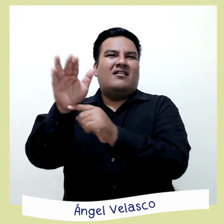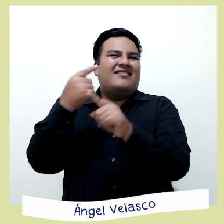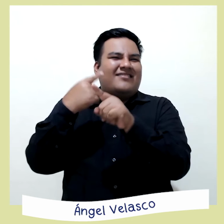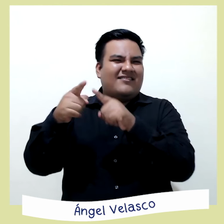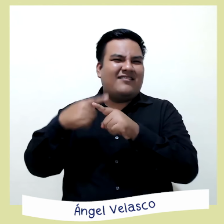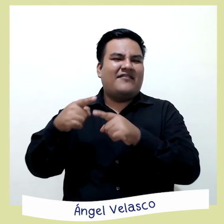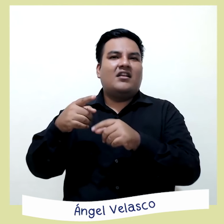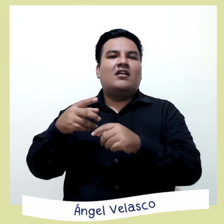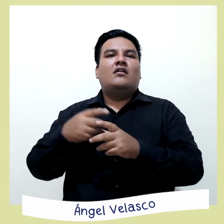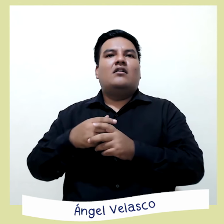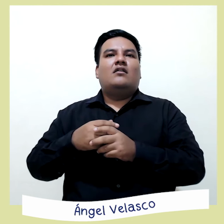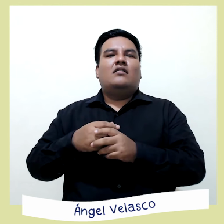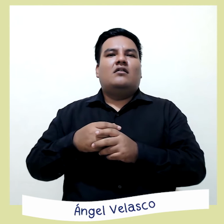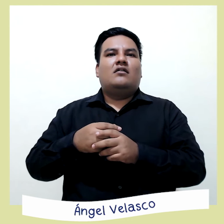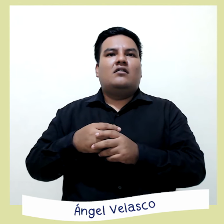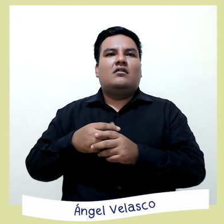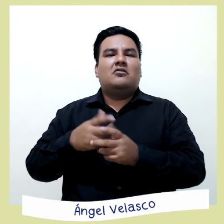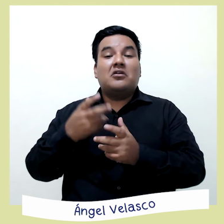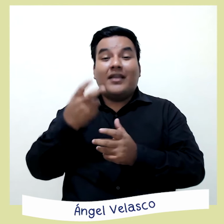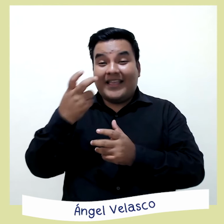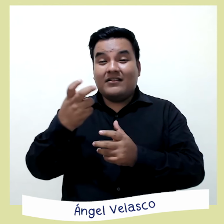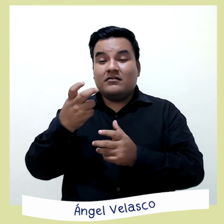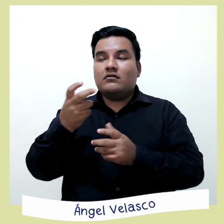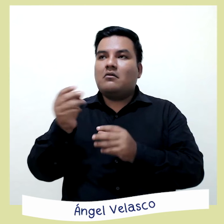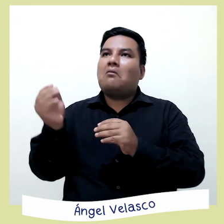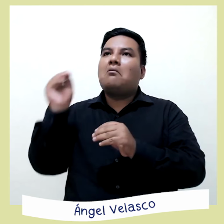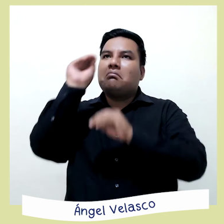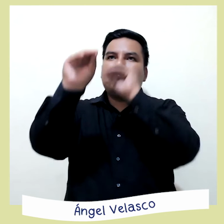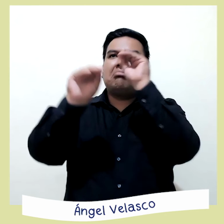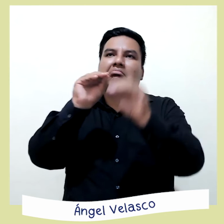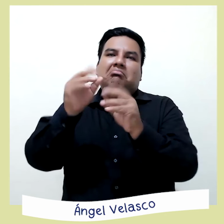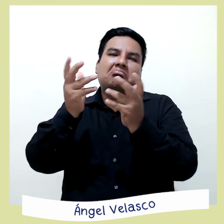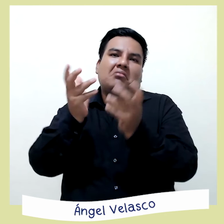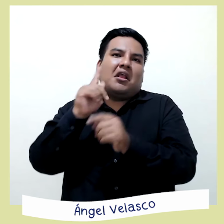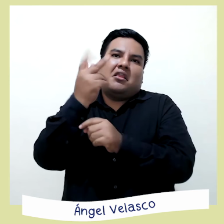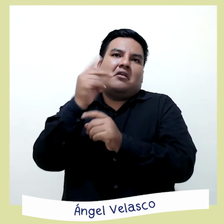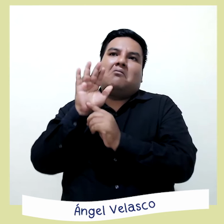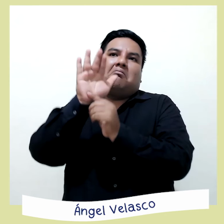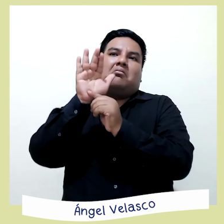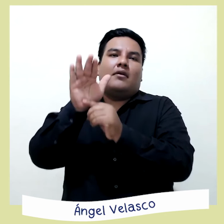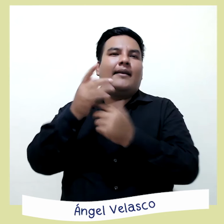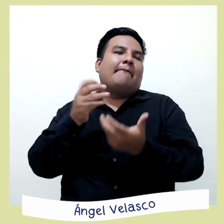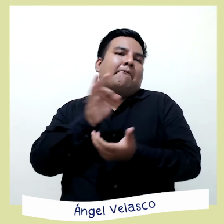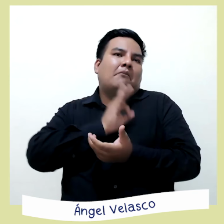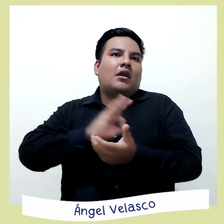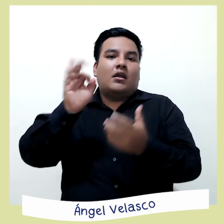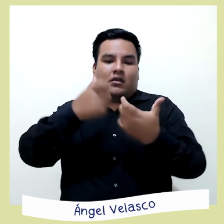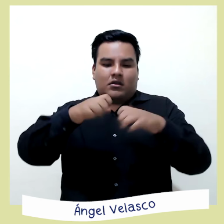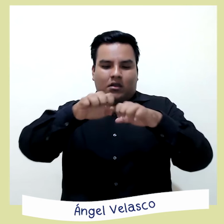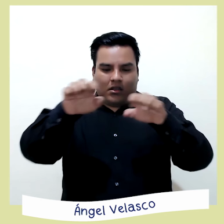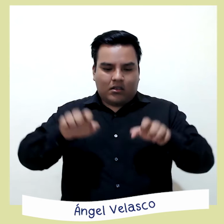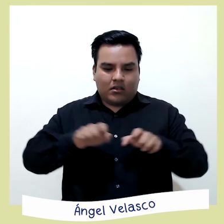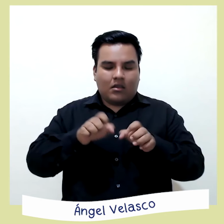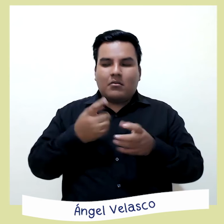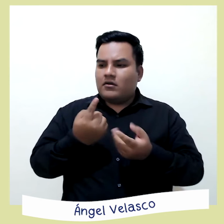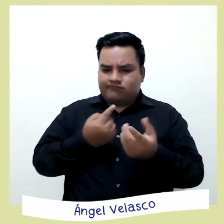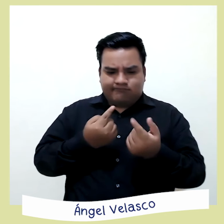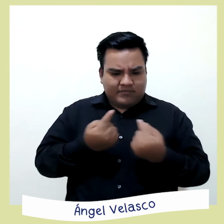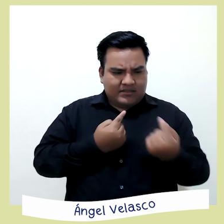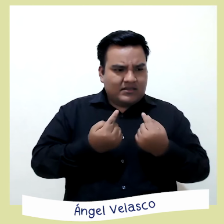ya lo están incluyendo en los grupos cómicos como un personaje más. De la misma forma,